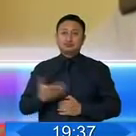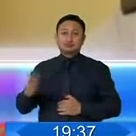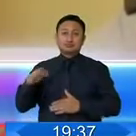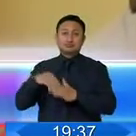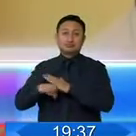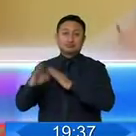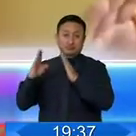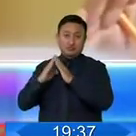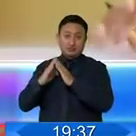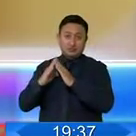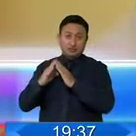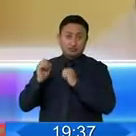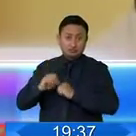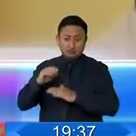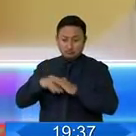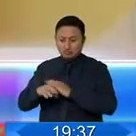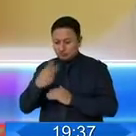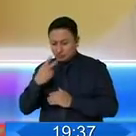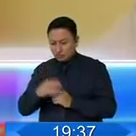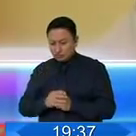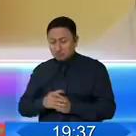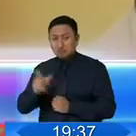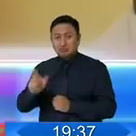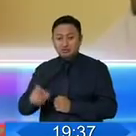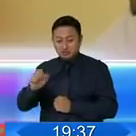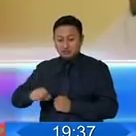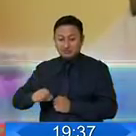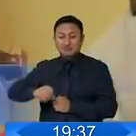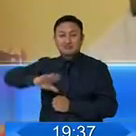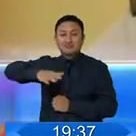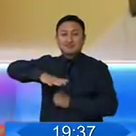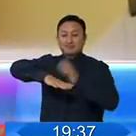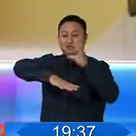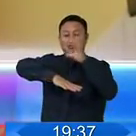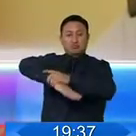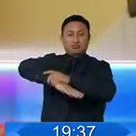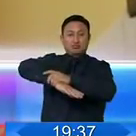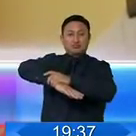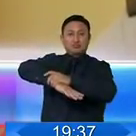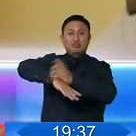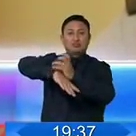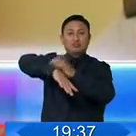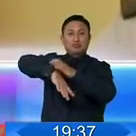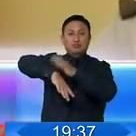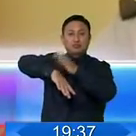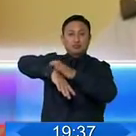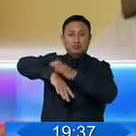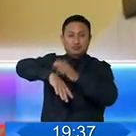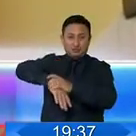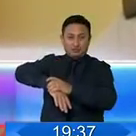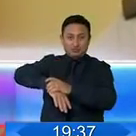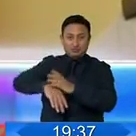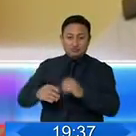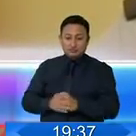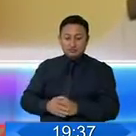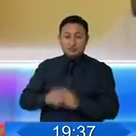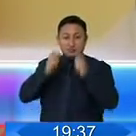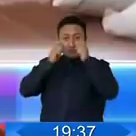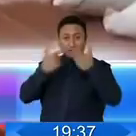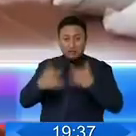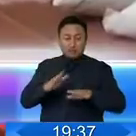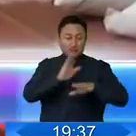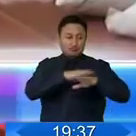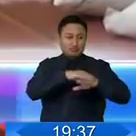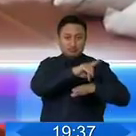domicilio, efectivamente se pudo constatar que tenía en su tobillo un equipo electrónico. Asimismo, se notificó a la fiscalía,